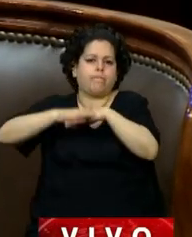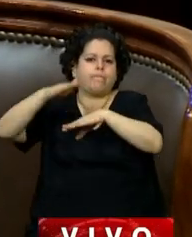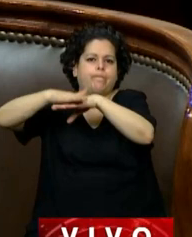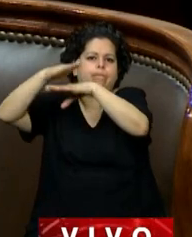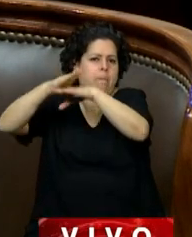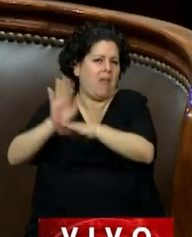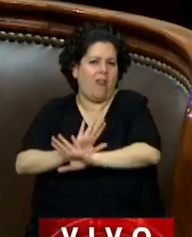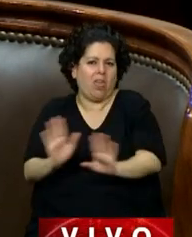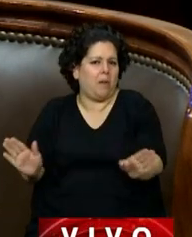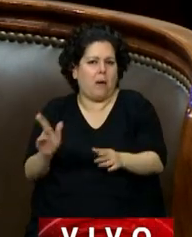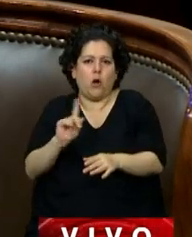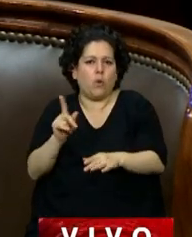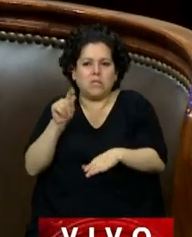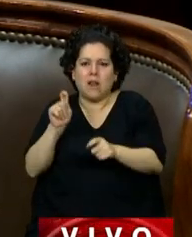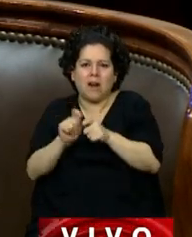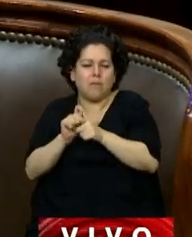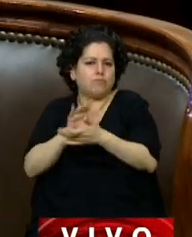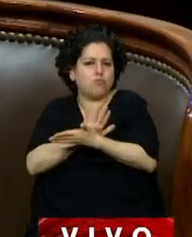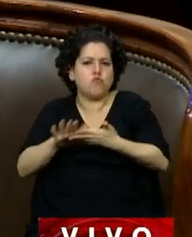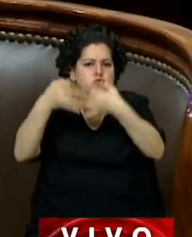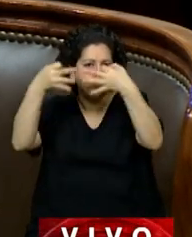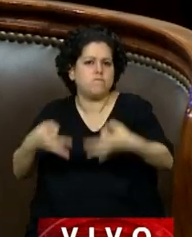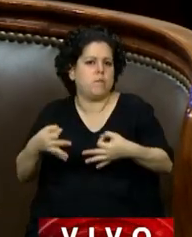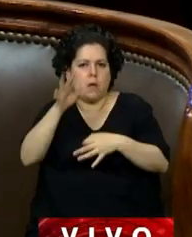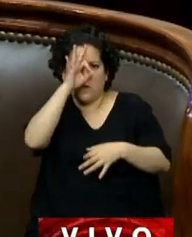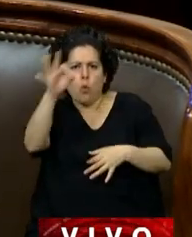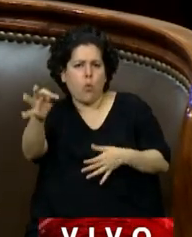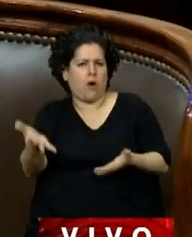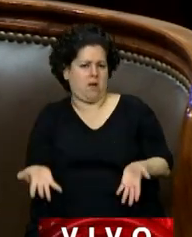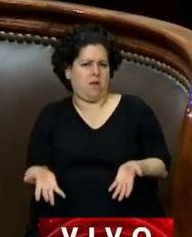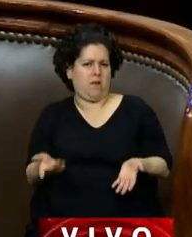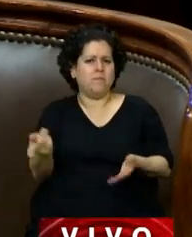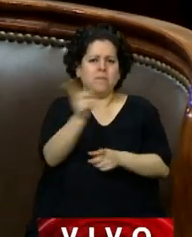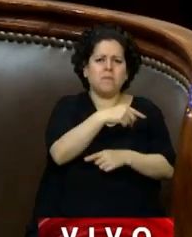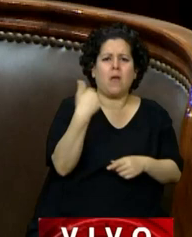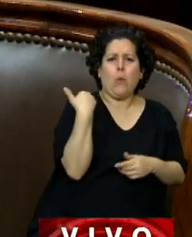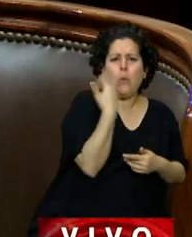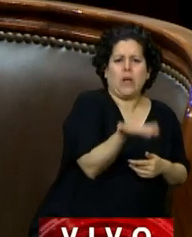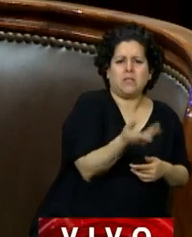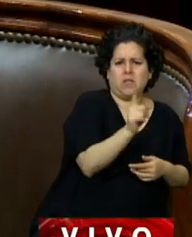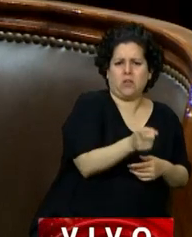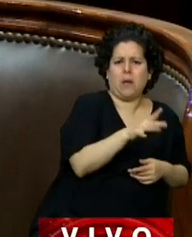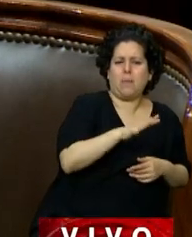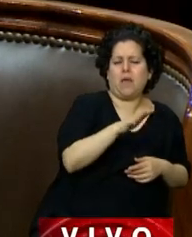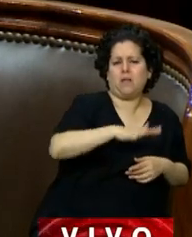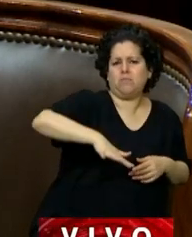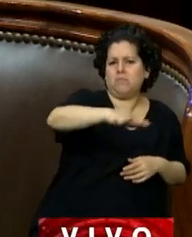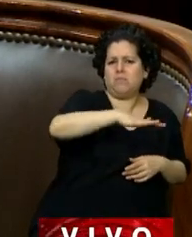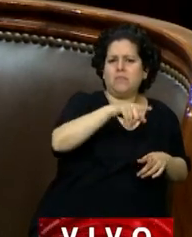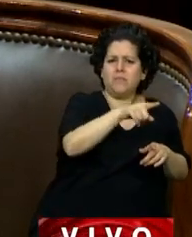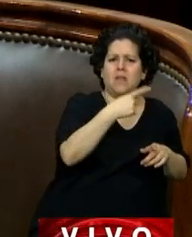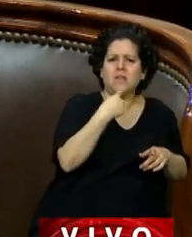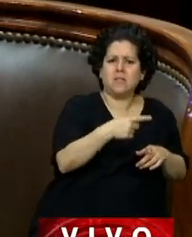el reclamo constante de los vecinos de la Cuenca carbonífera hoy los trabajadores